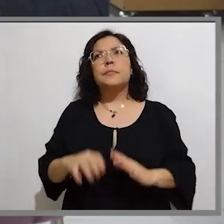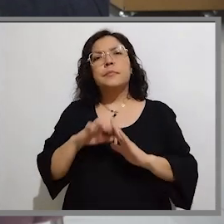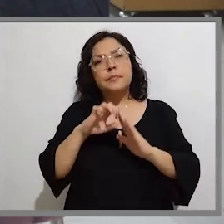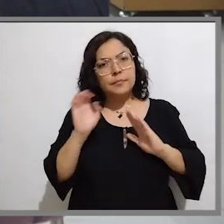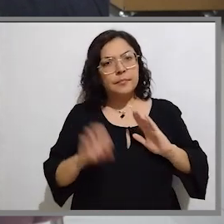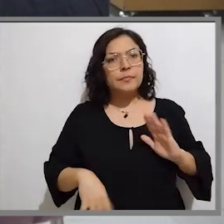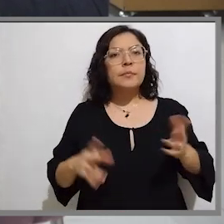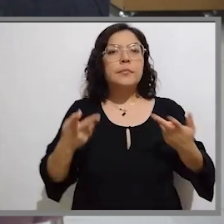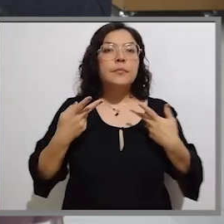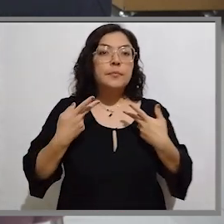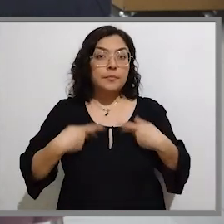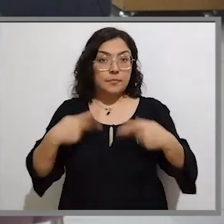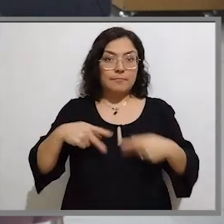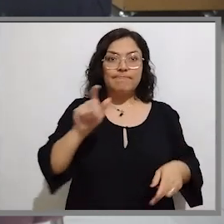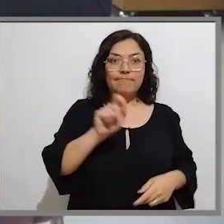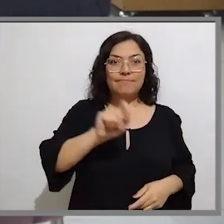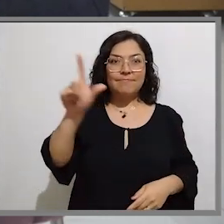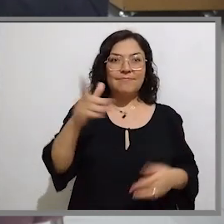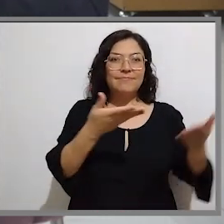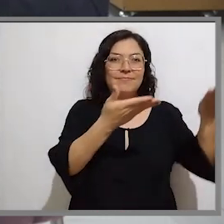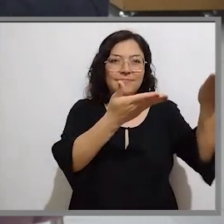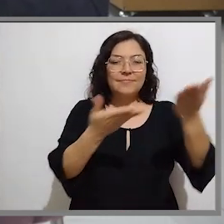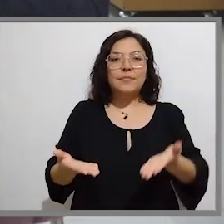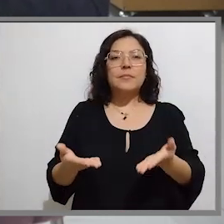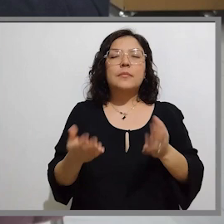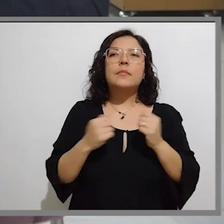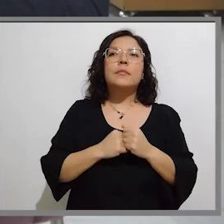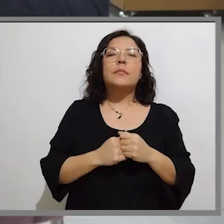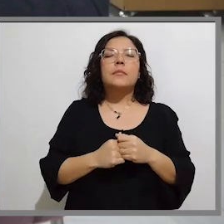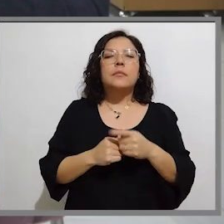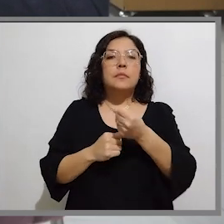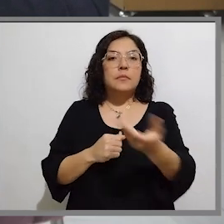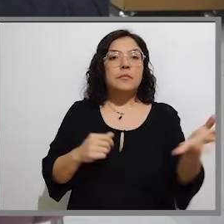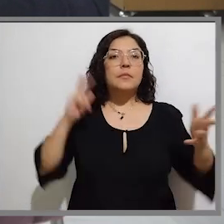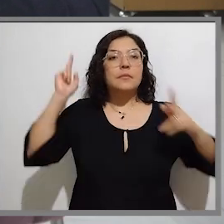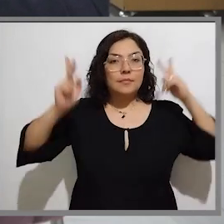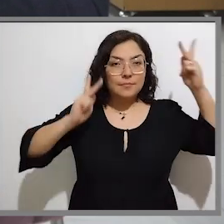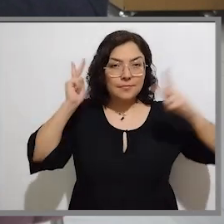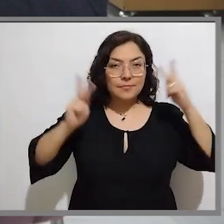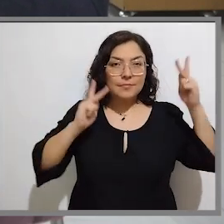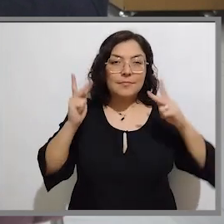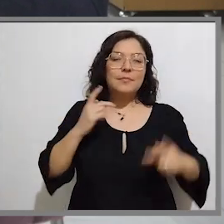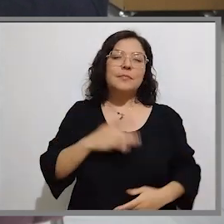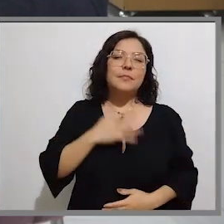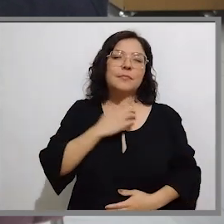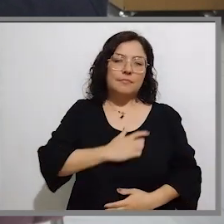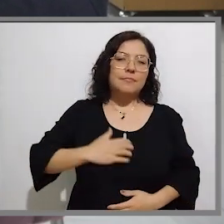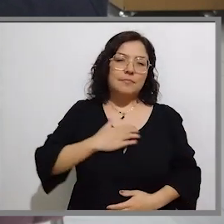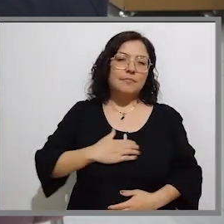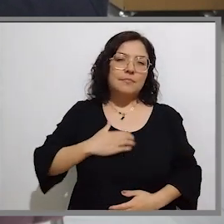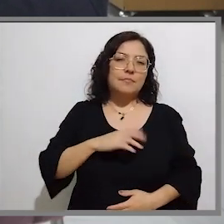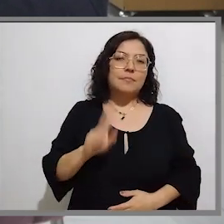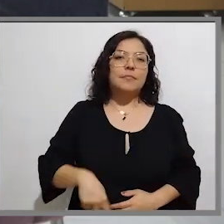gente que nos acompañó, tanto autores como comentaristas de los libros, lo cual nos dio mucho gusto tenerlos